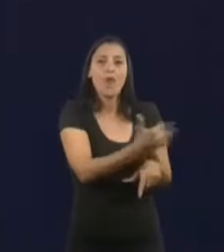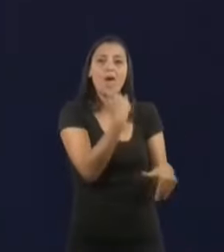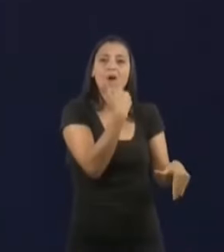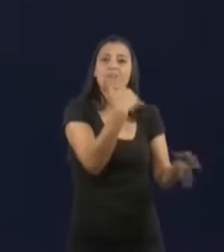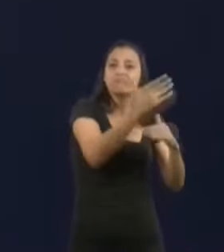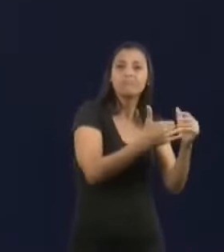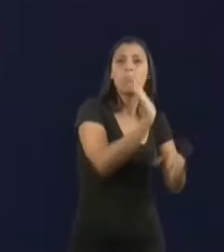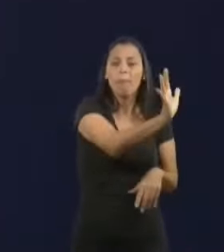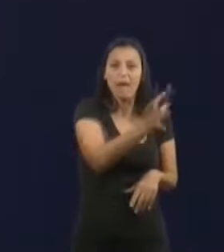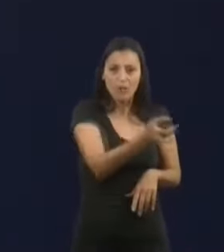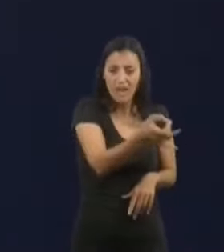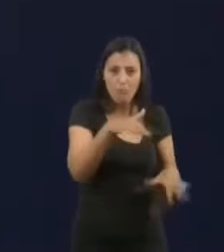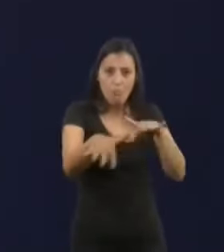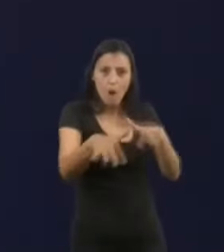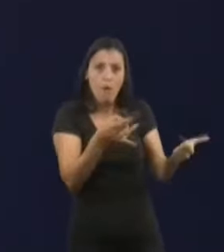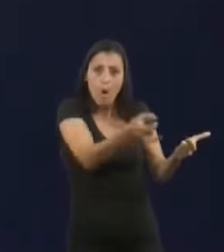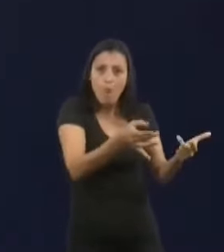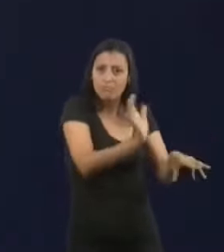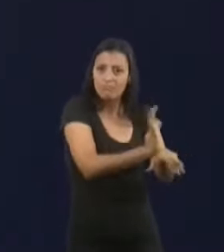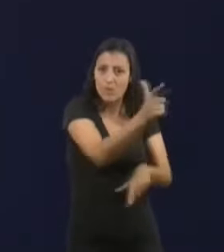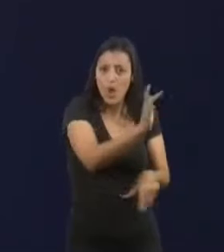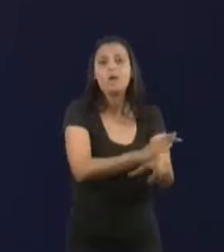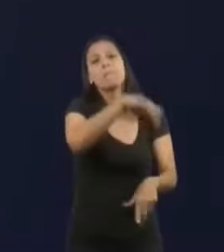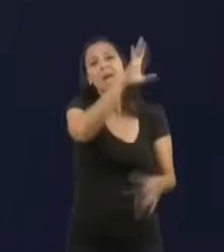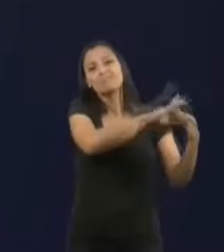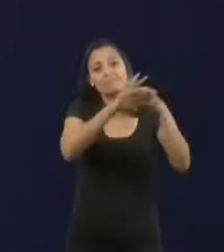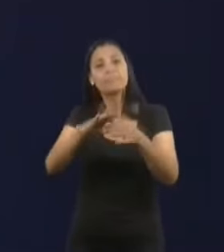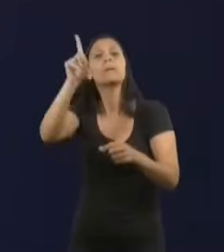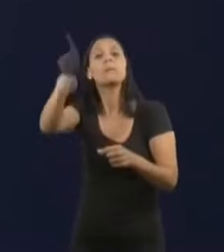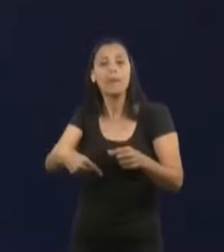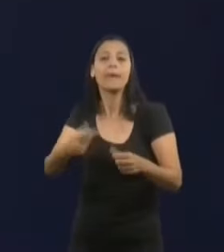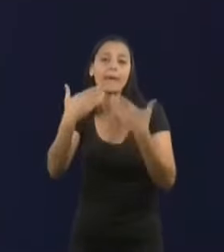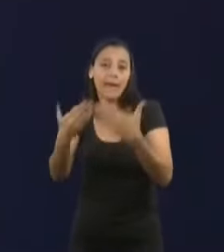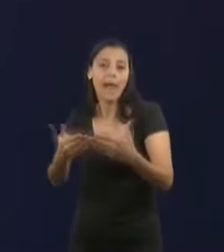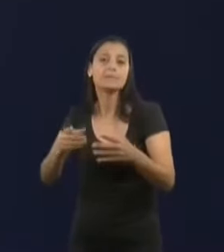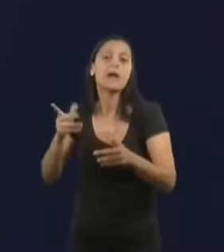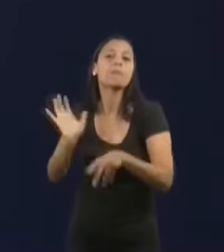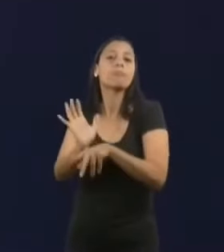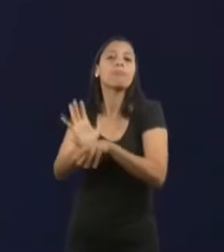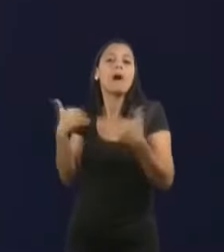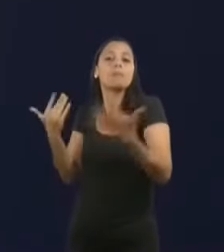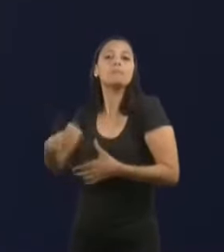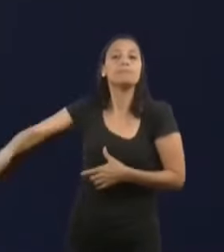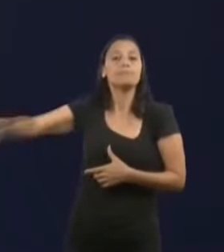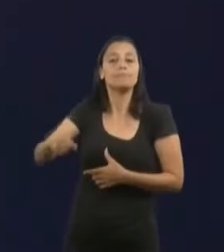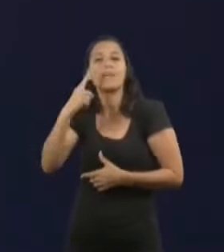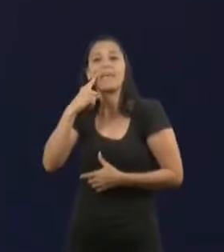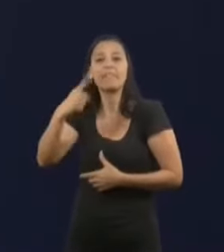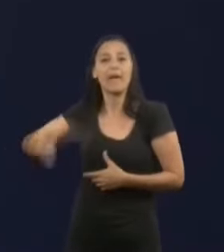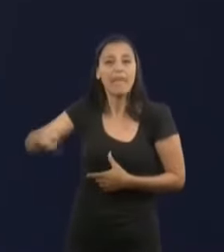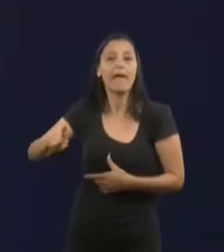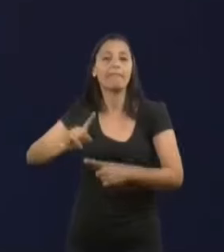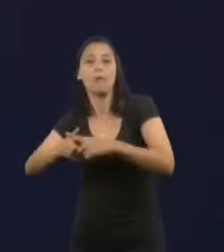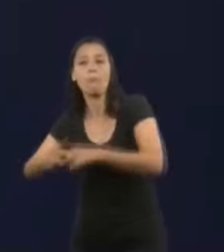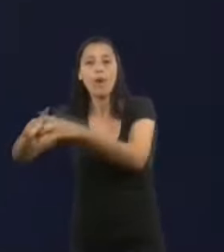operaban trenes tampoco y que tenían más que ver con amigos de la política como algún intendente AF fin en la línea